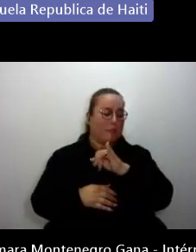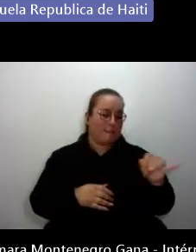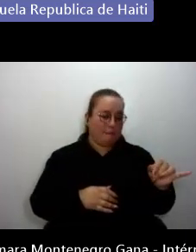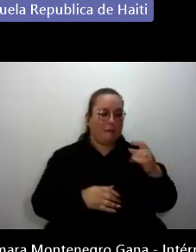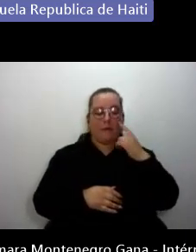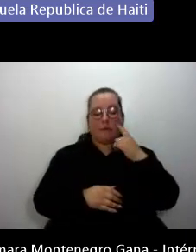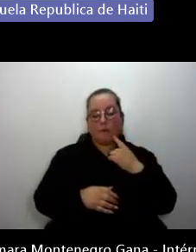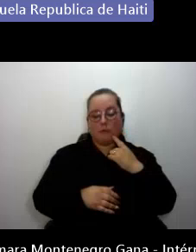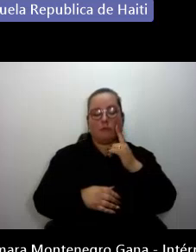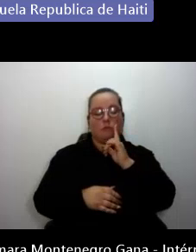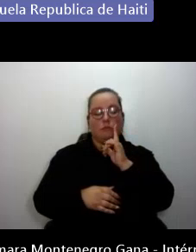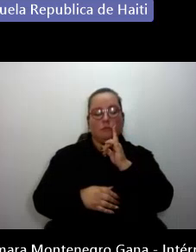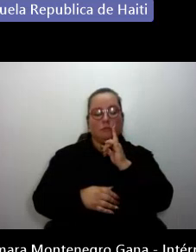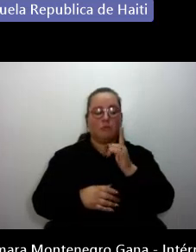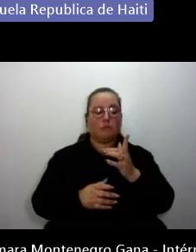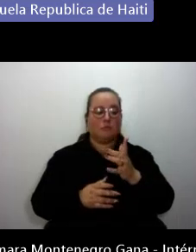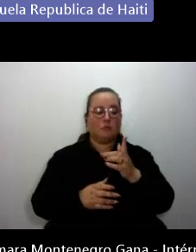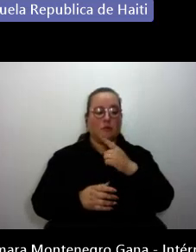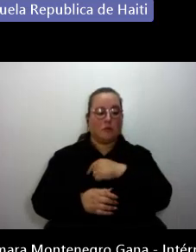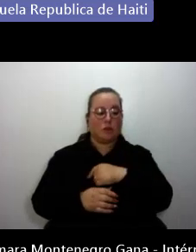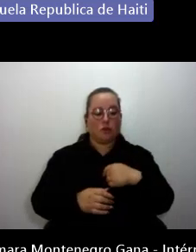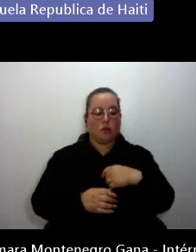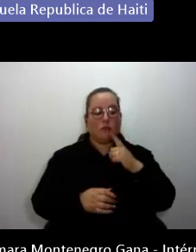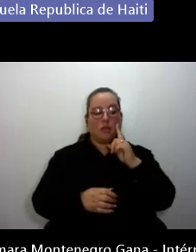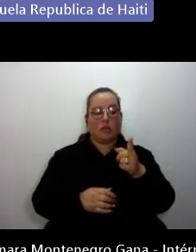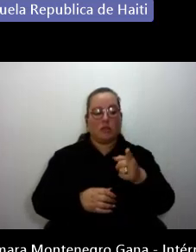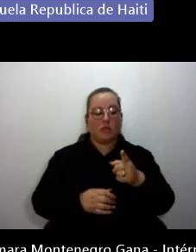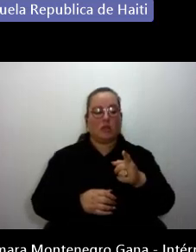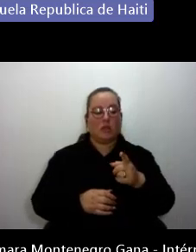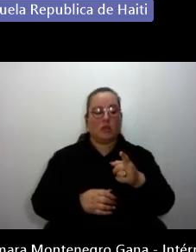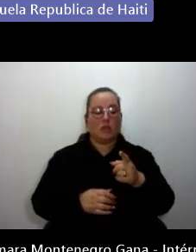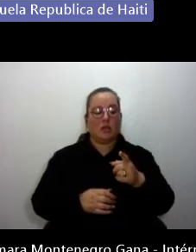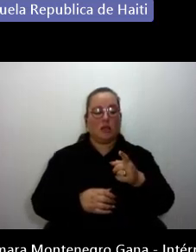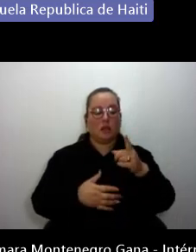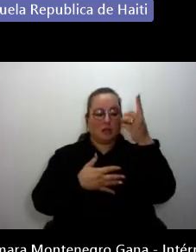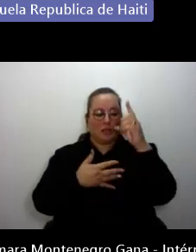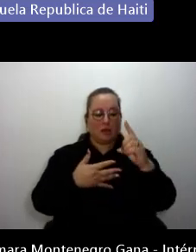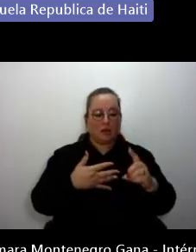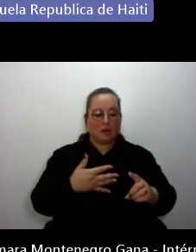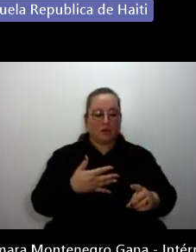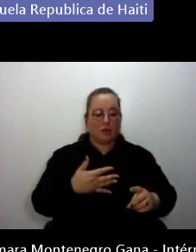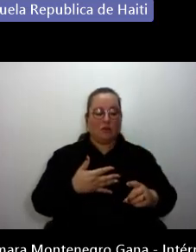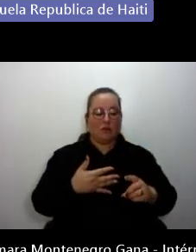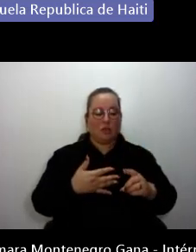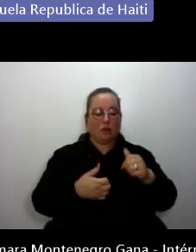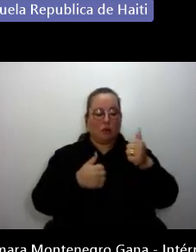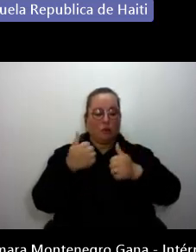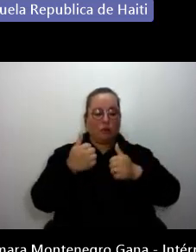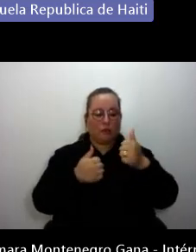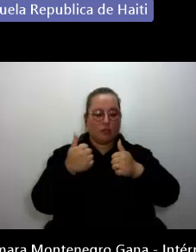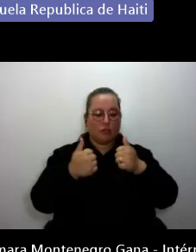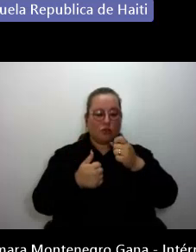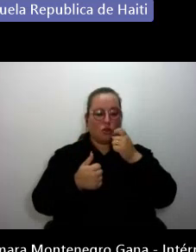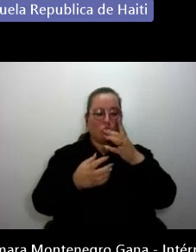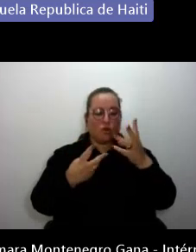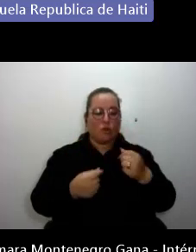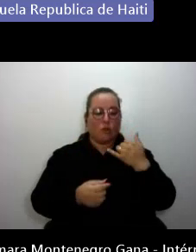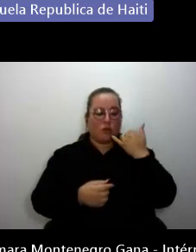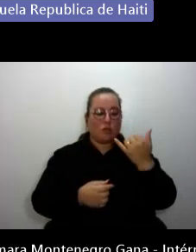si tiene a nombre de quién está como este diagnóstico del estudiante, la profesión y el número de teléfono